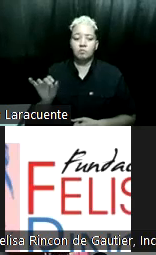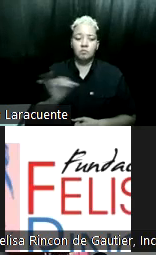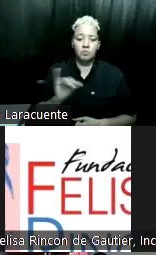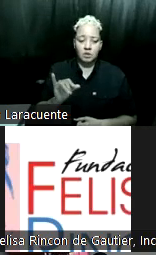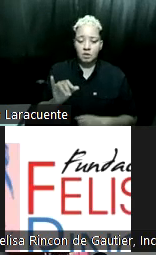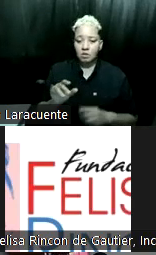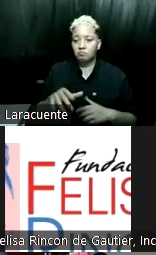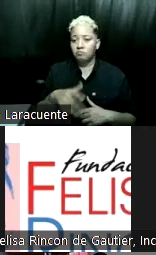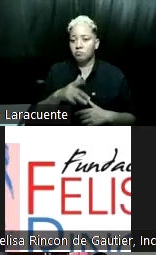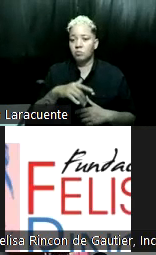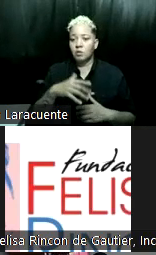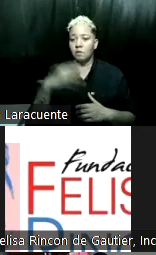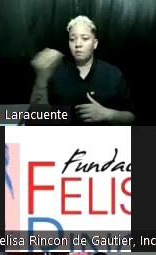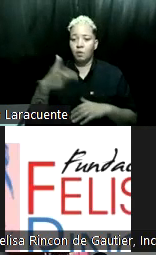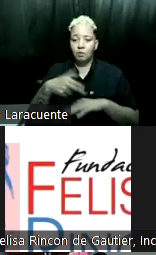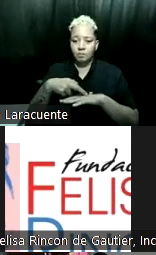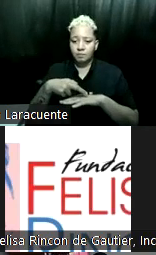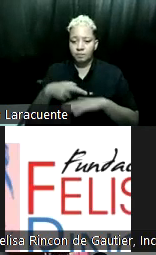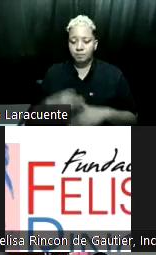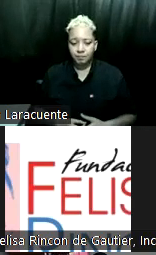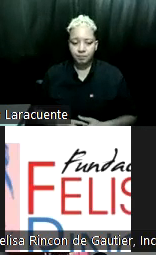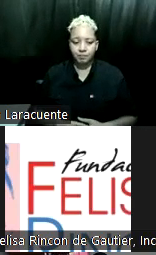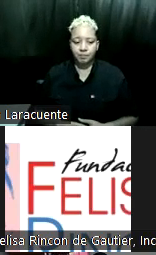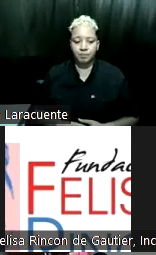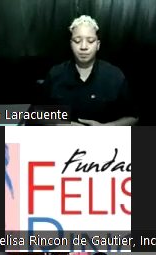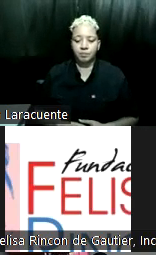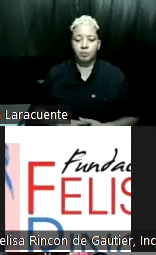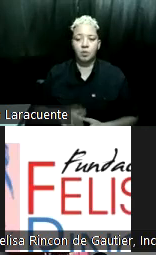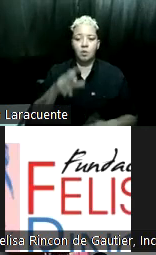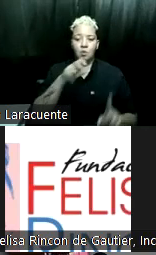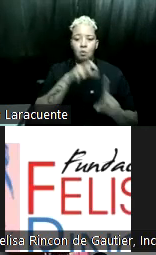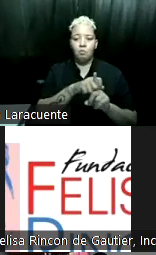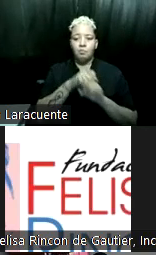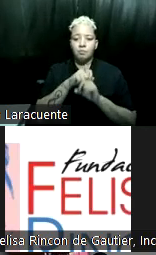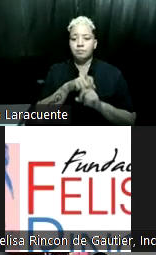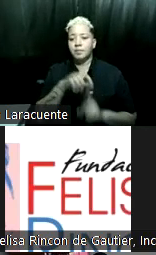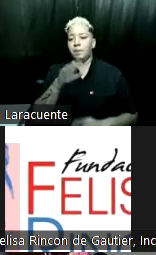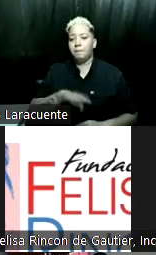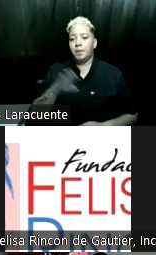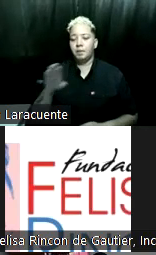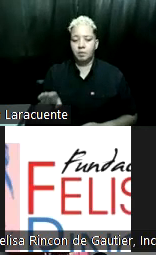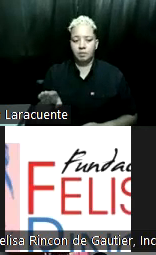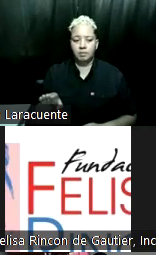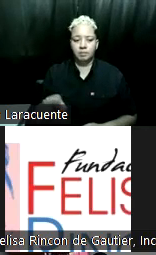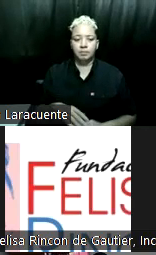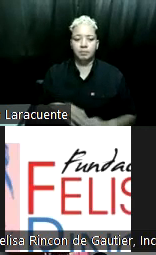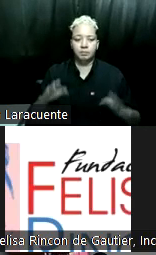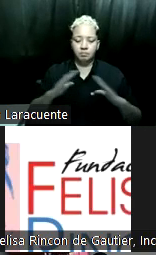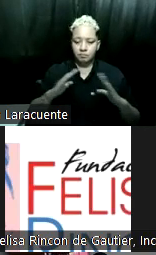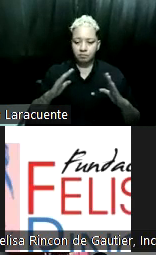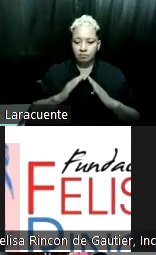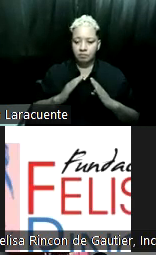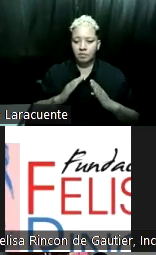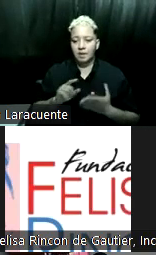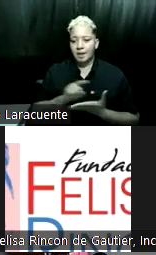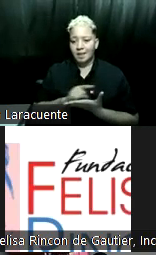Puerto Rico. Luego fue capturado en Bayamón, en notas deportivas locales y unas